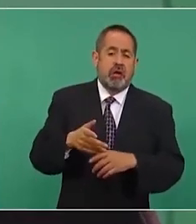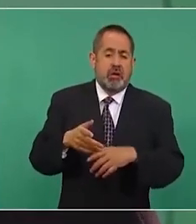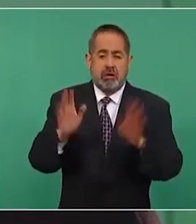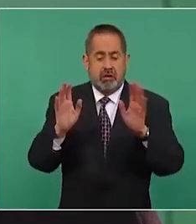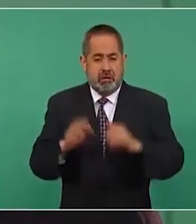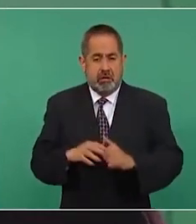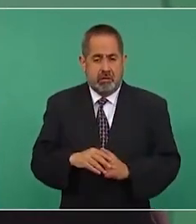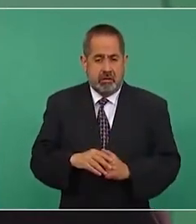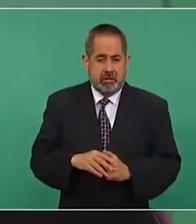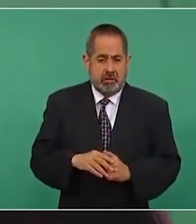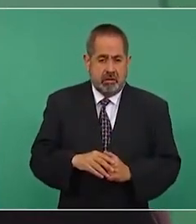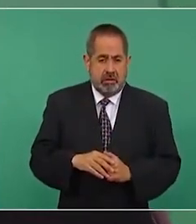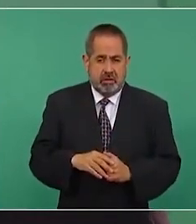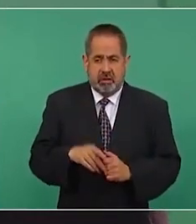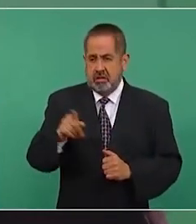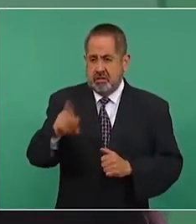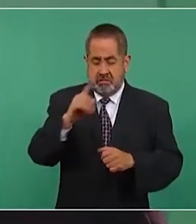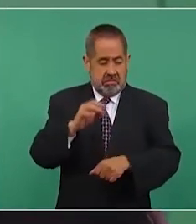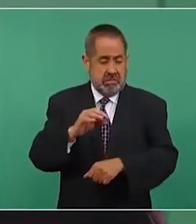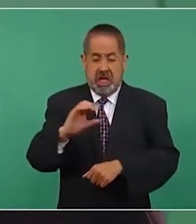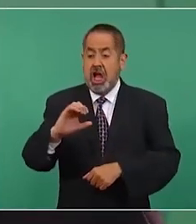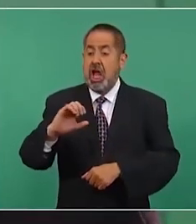donde me vayan a meter ese chip